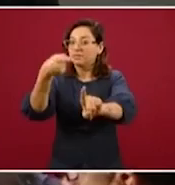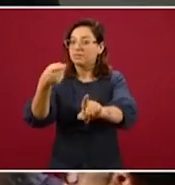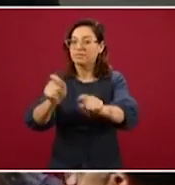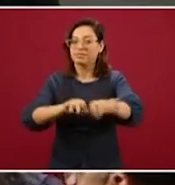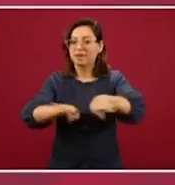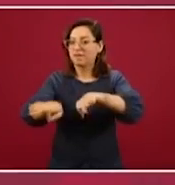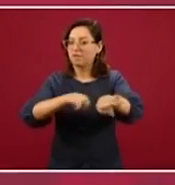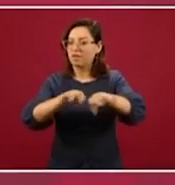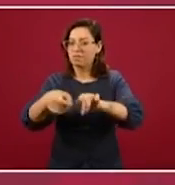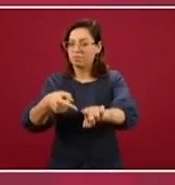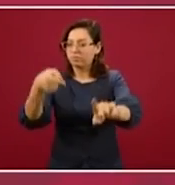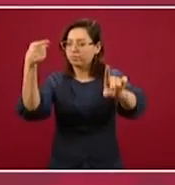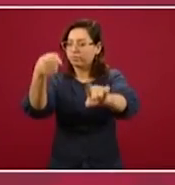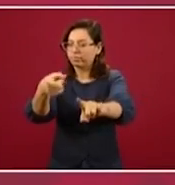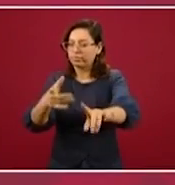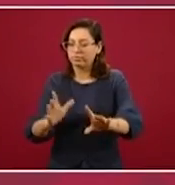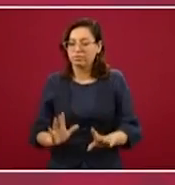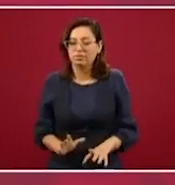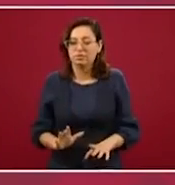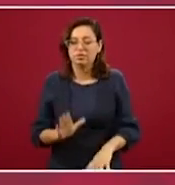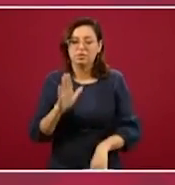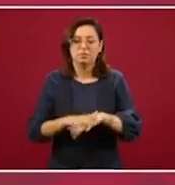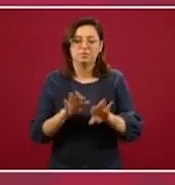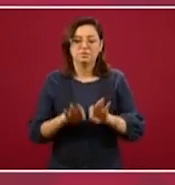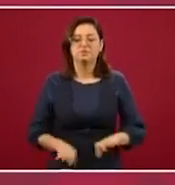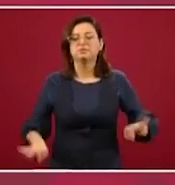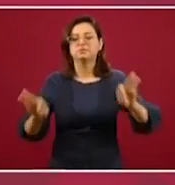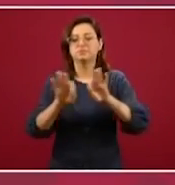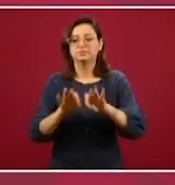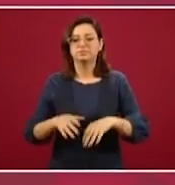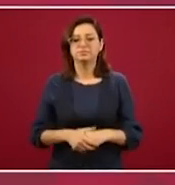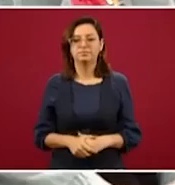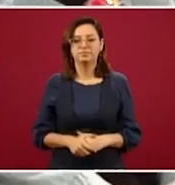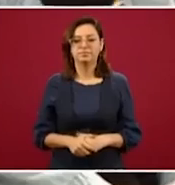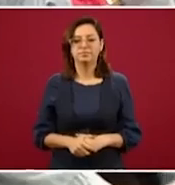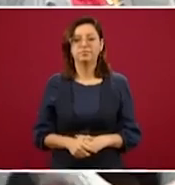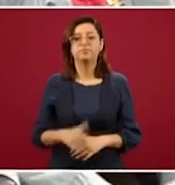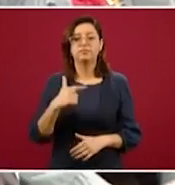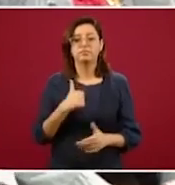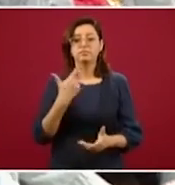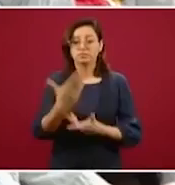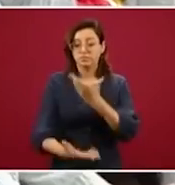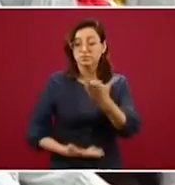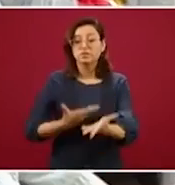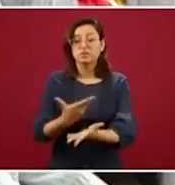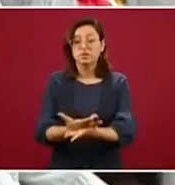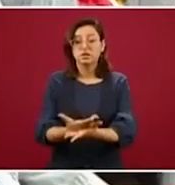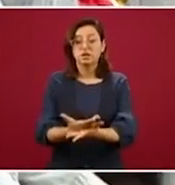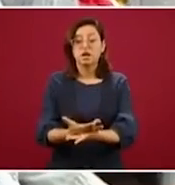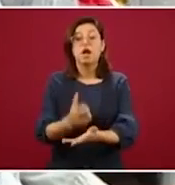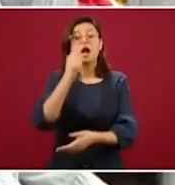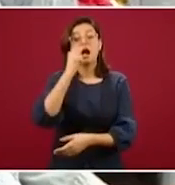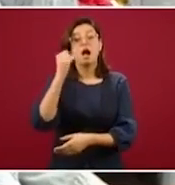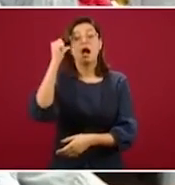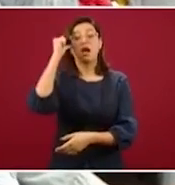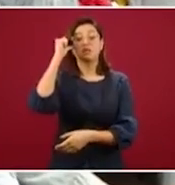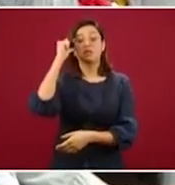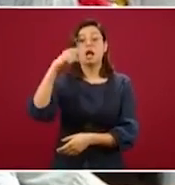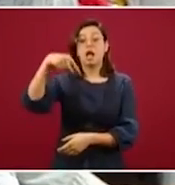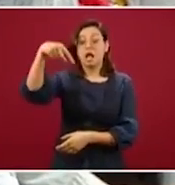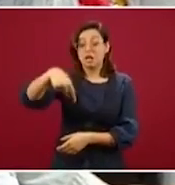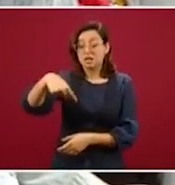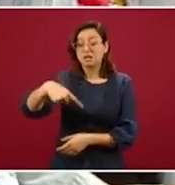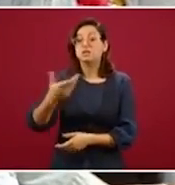¿no?, que es lo más importante. Yo me atrevo a plantearlo aquí justamente porque ayer Presidencia de la República,